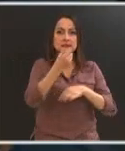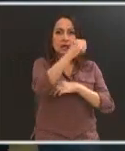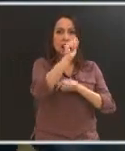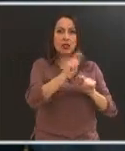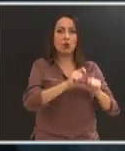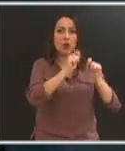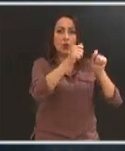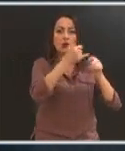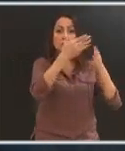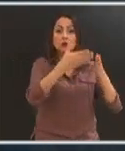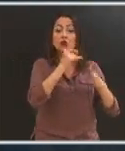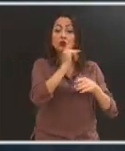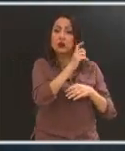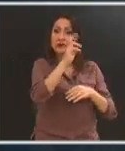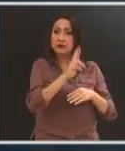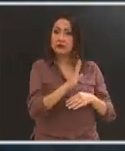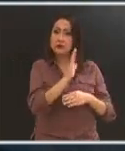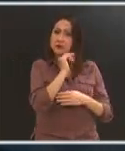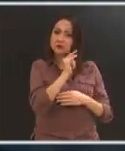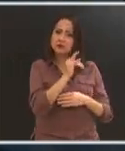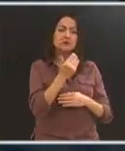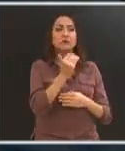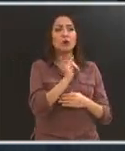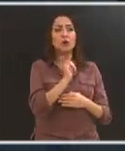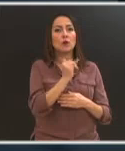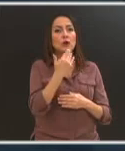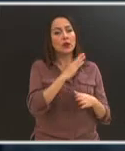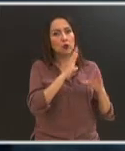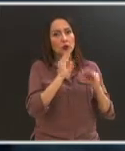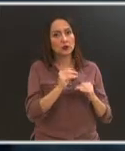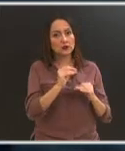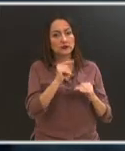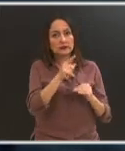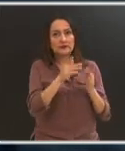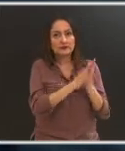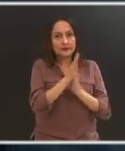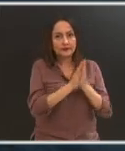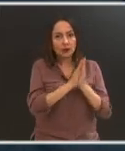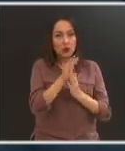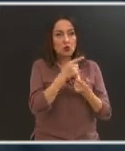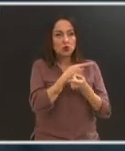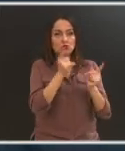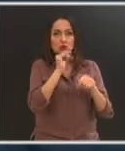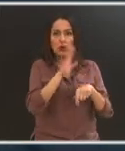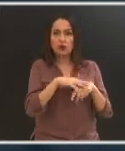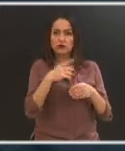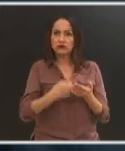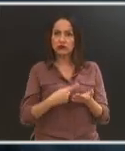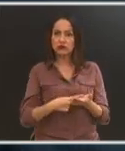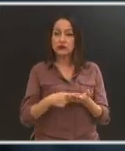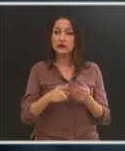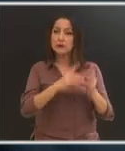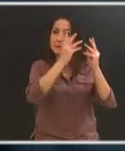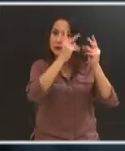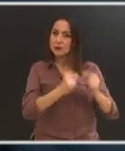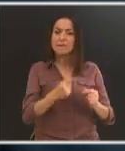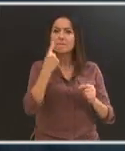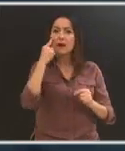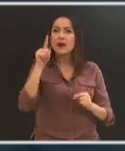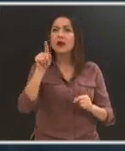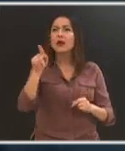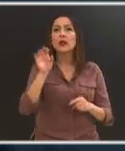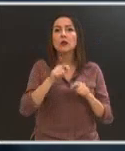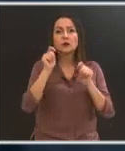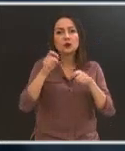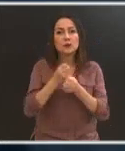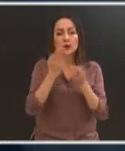Educadores Costarricenses. Don Gilbert, muy buenas noches. Tal vez parte de la expectativa que tienen ustedes sobre la discusión de este presupuesto para la educación